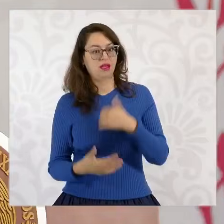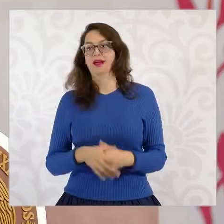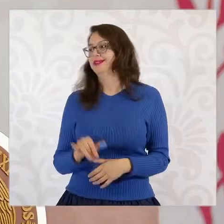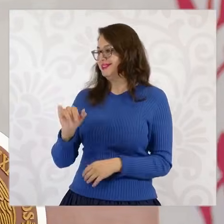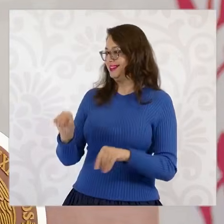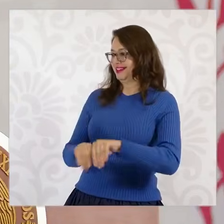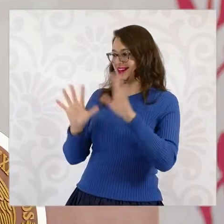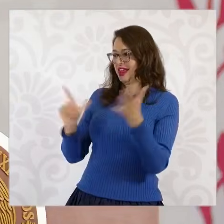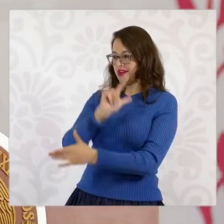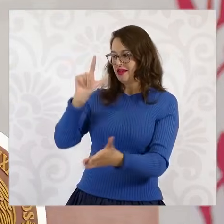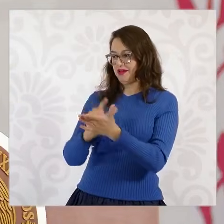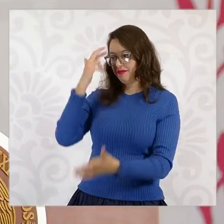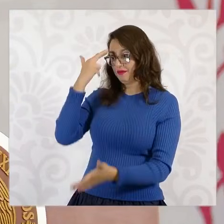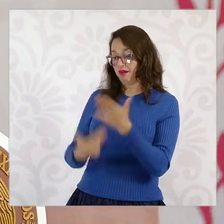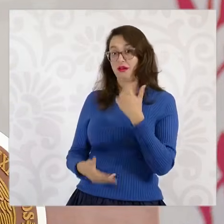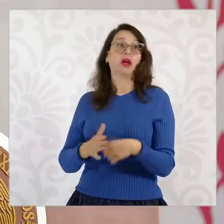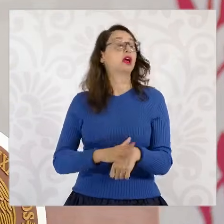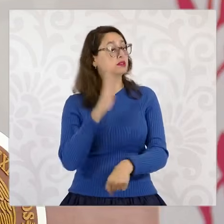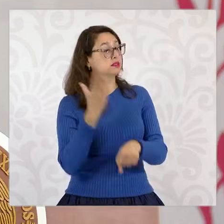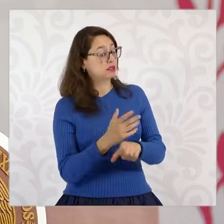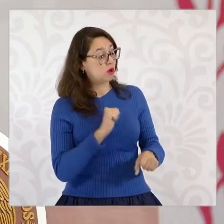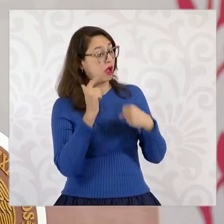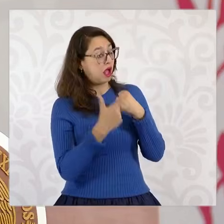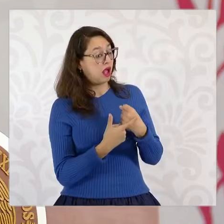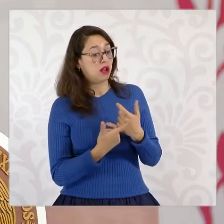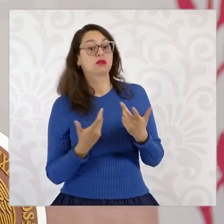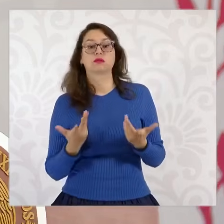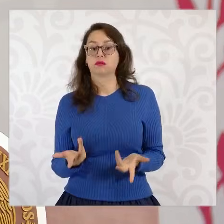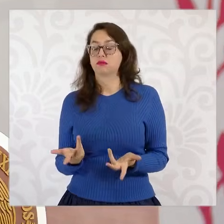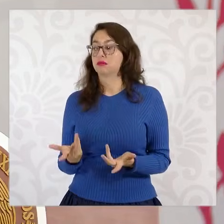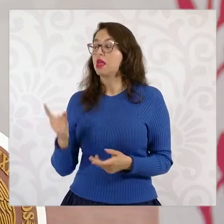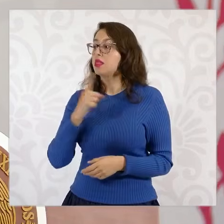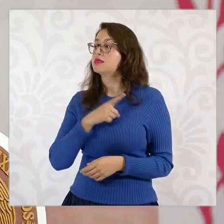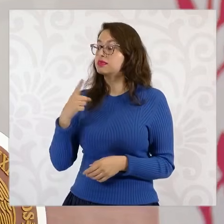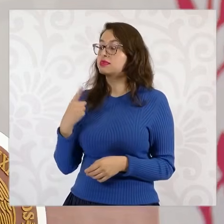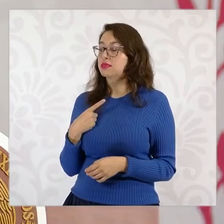ilegal. Entonces, ¿habrá sanciones, presidente? Vamos